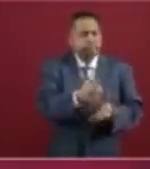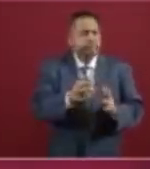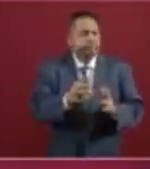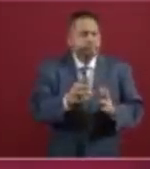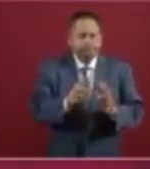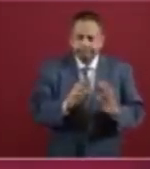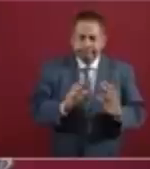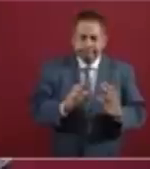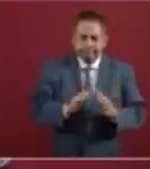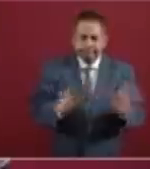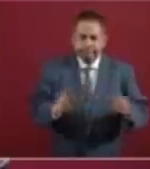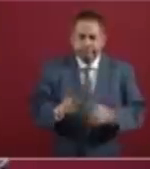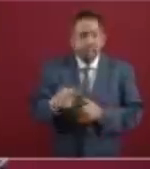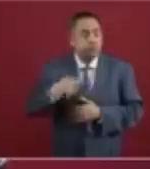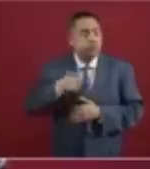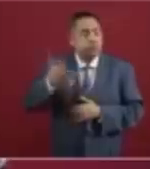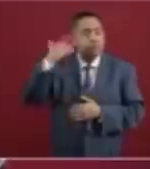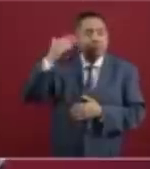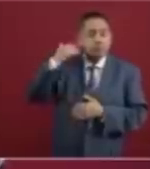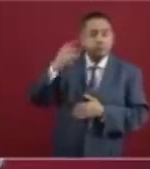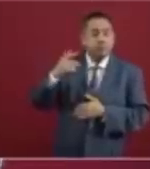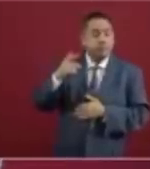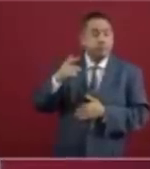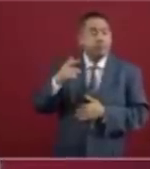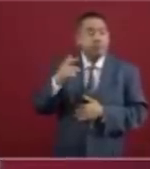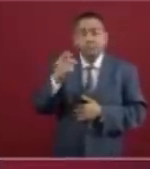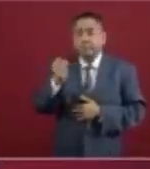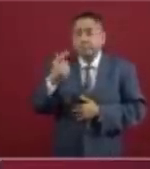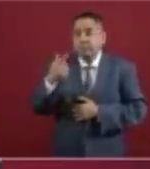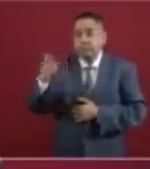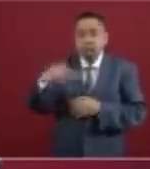Yo iba a Gobernación como opositor